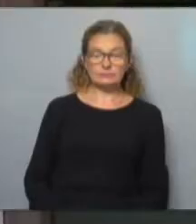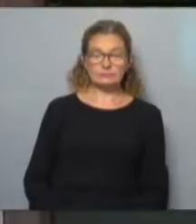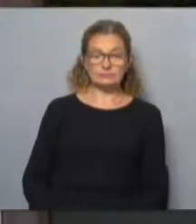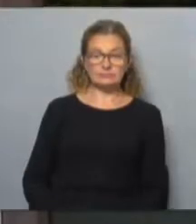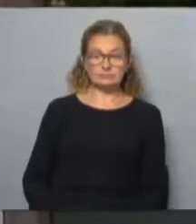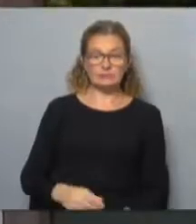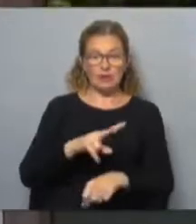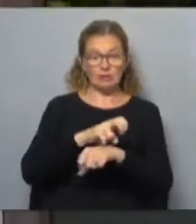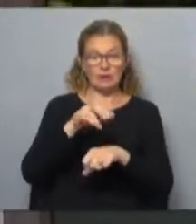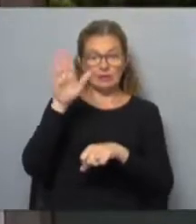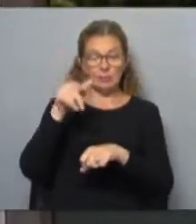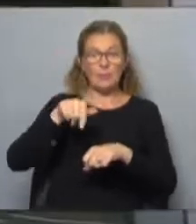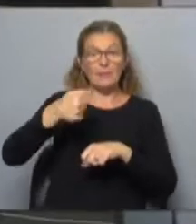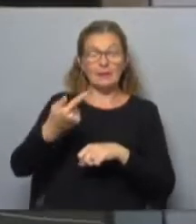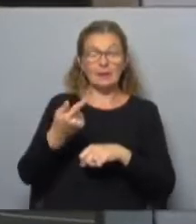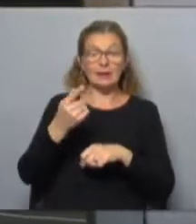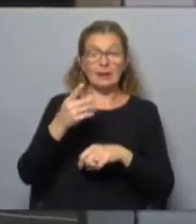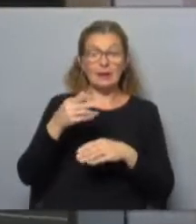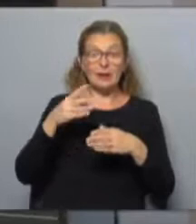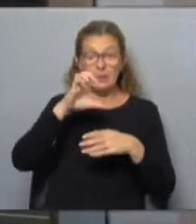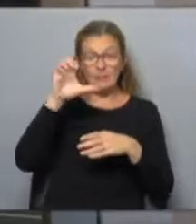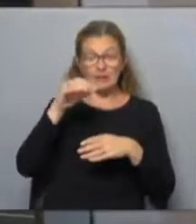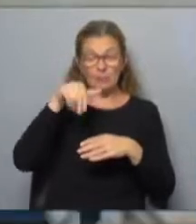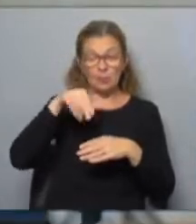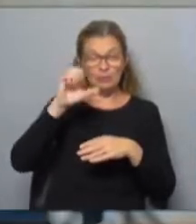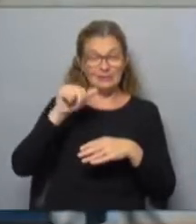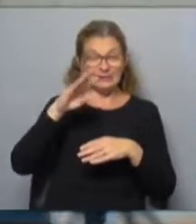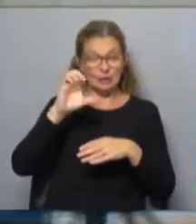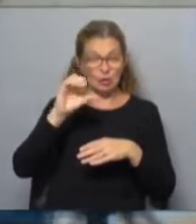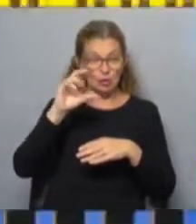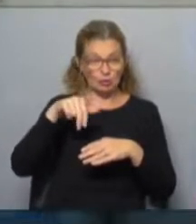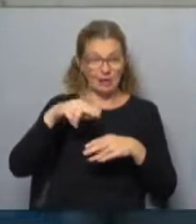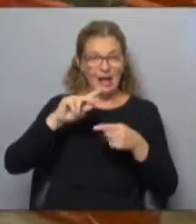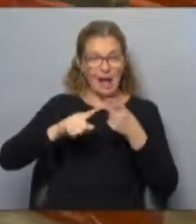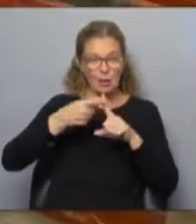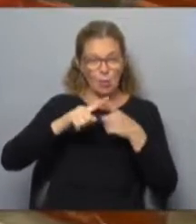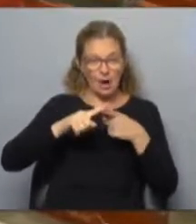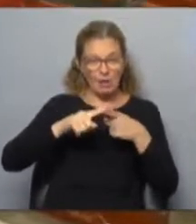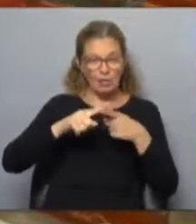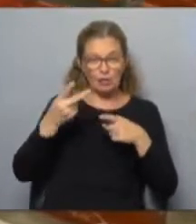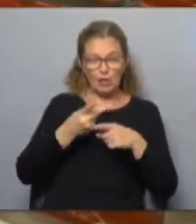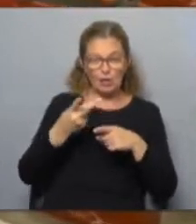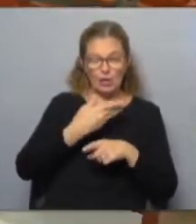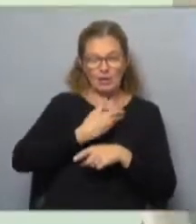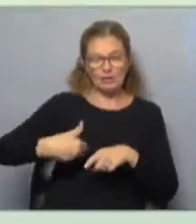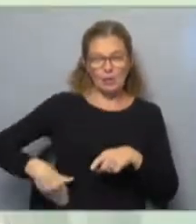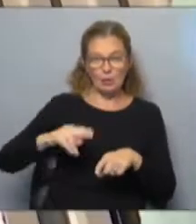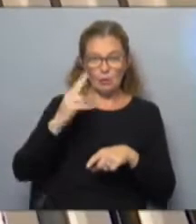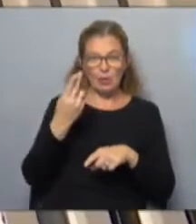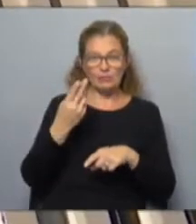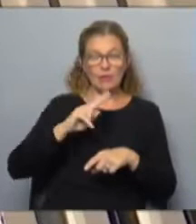La Fiscalía citó para mañana a representantes de la empresa Montecón en la investigación sobre el acuerdo entre Catunasi y el Estado uruguayo.